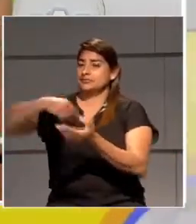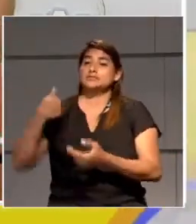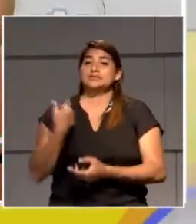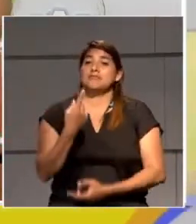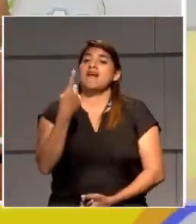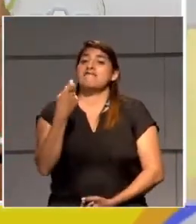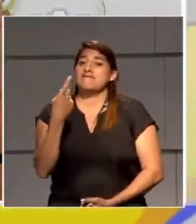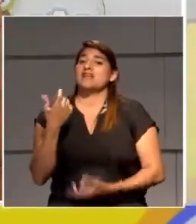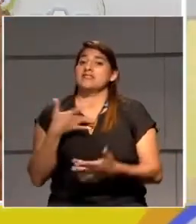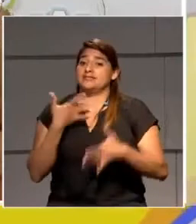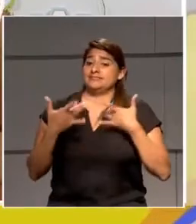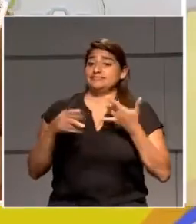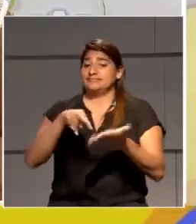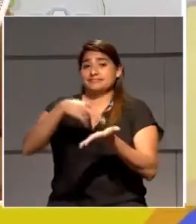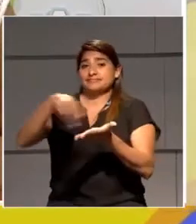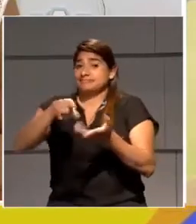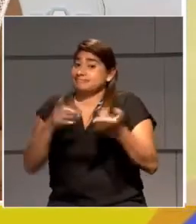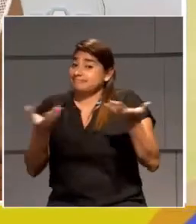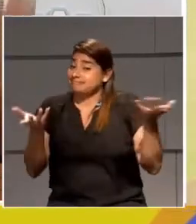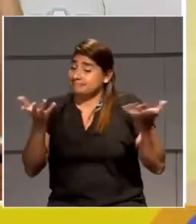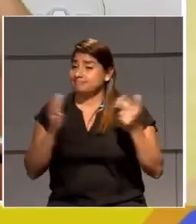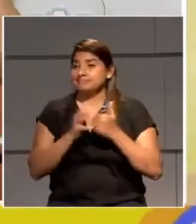falta a mí.